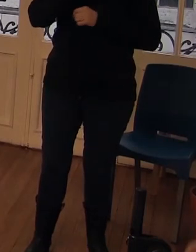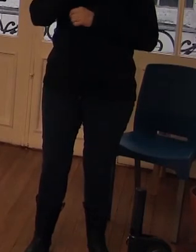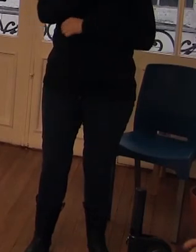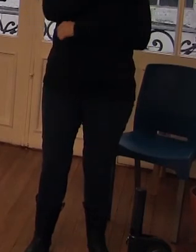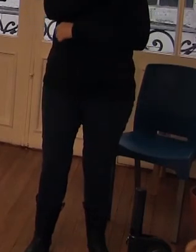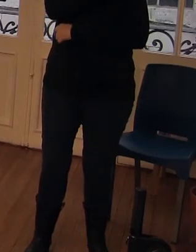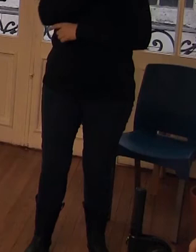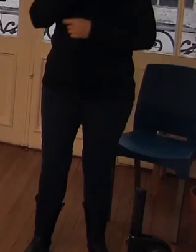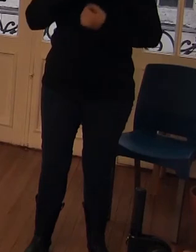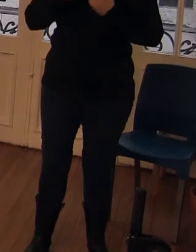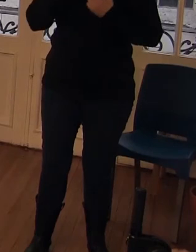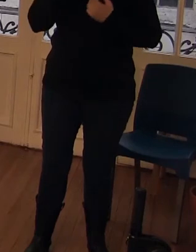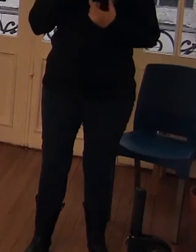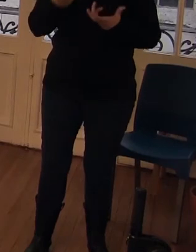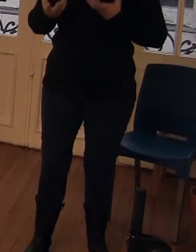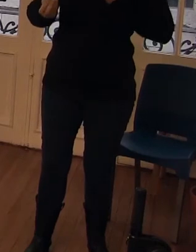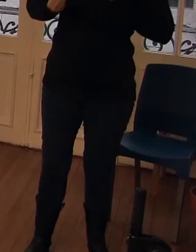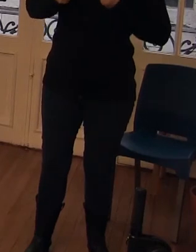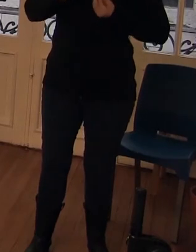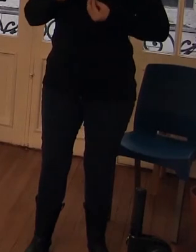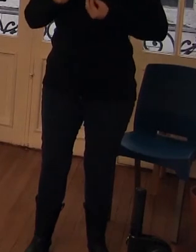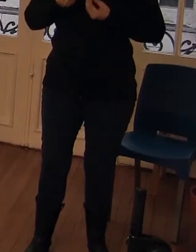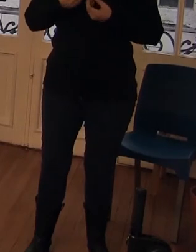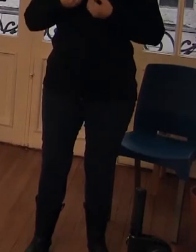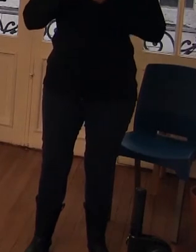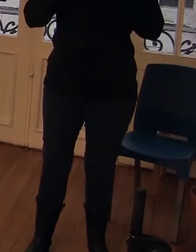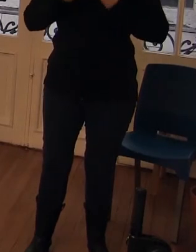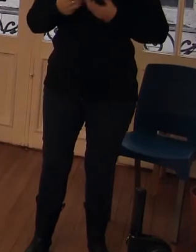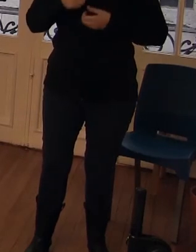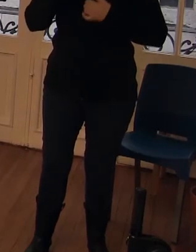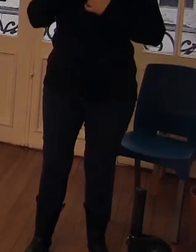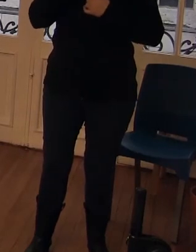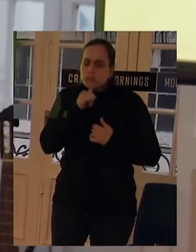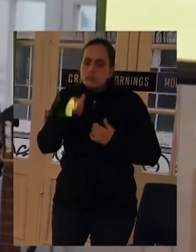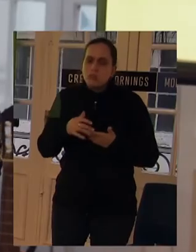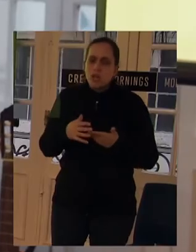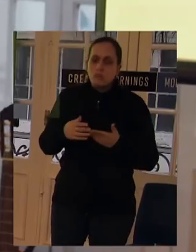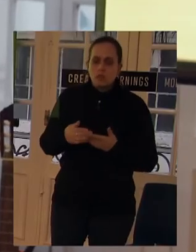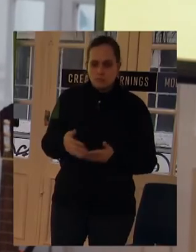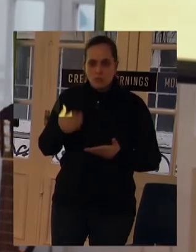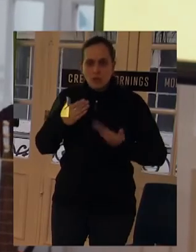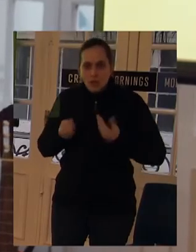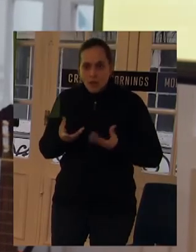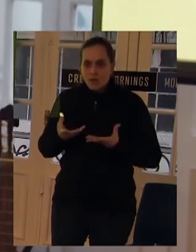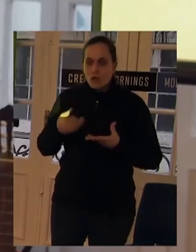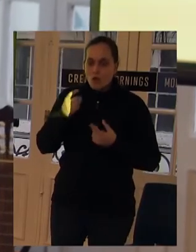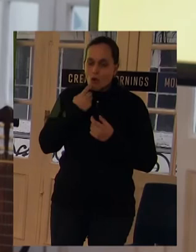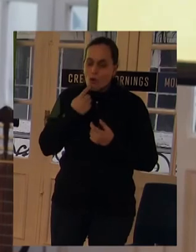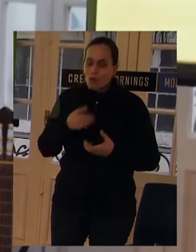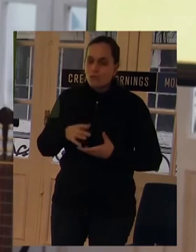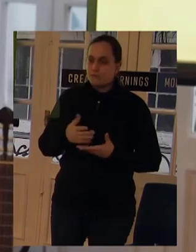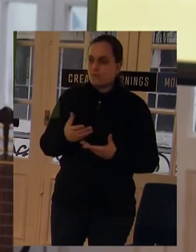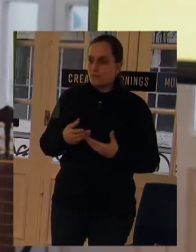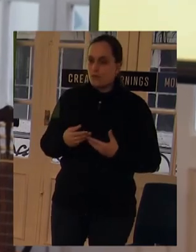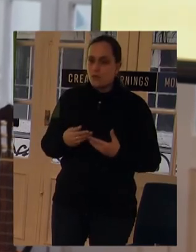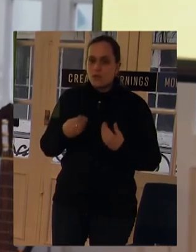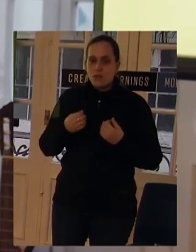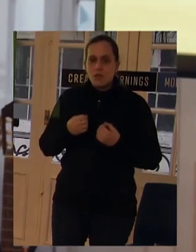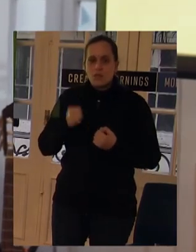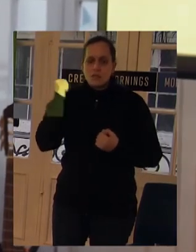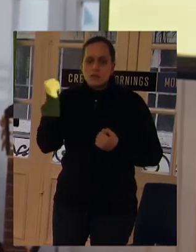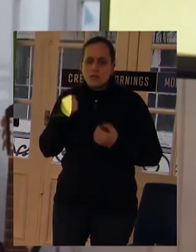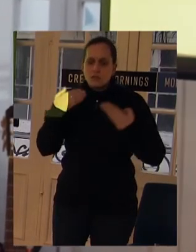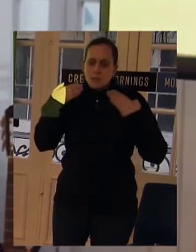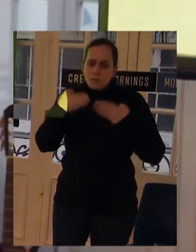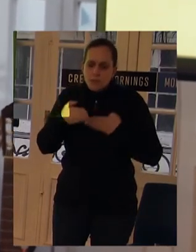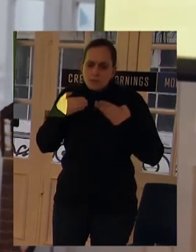Y no, está, entonces, no, nada, contame qué hay detrás de ese rojo. Entonces, aprender a preguntar, aprender a empatizar,